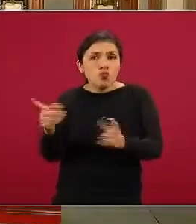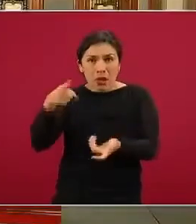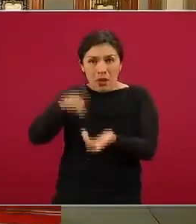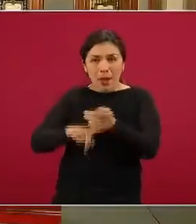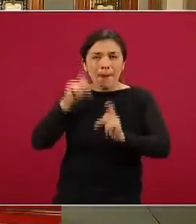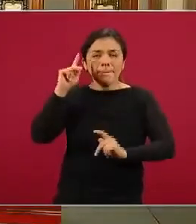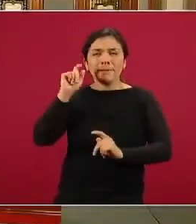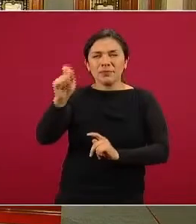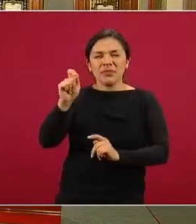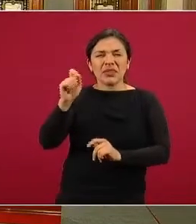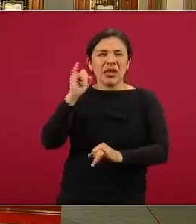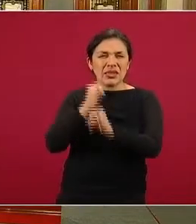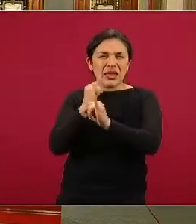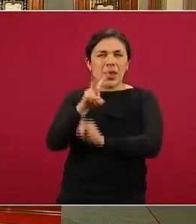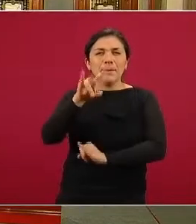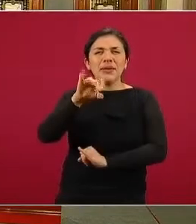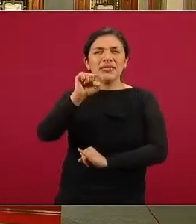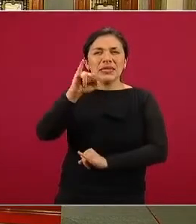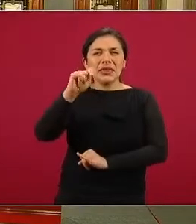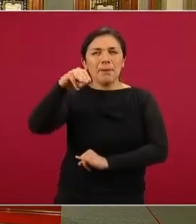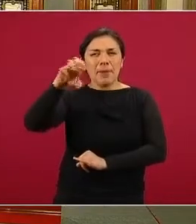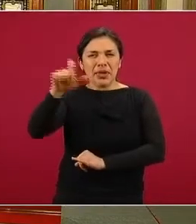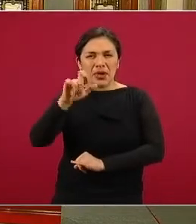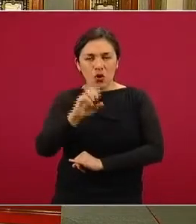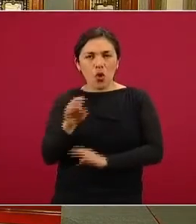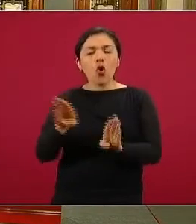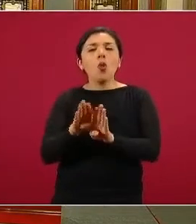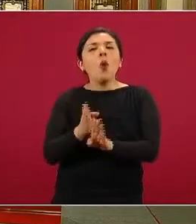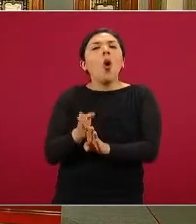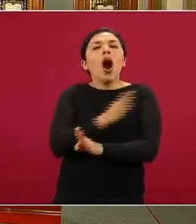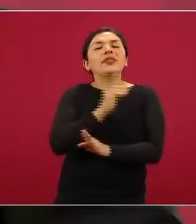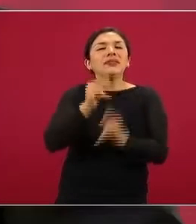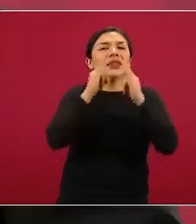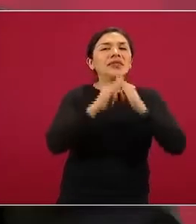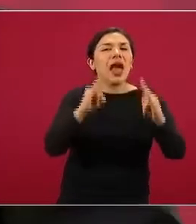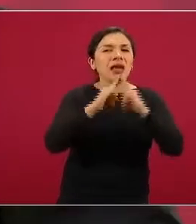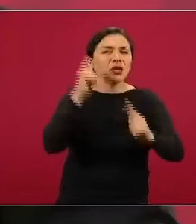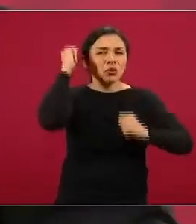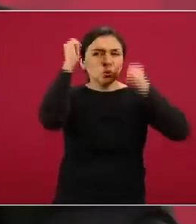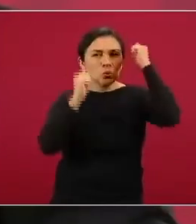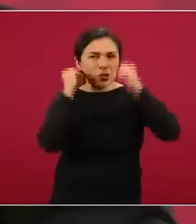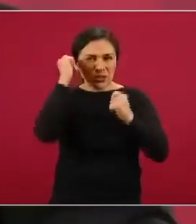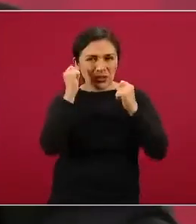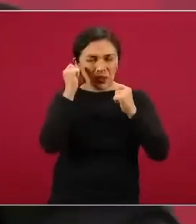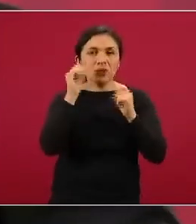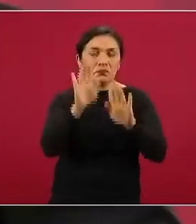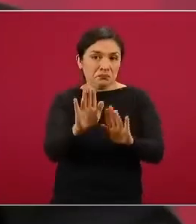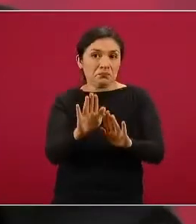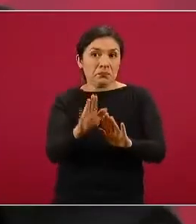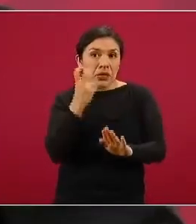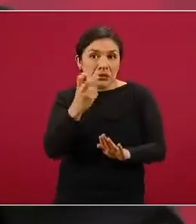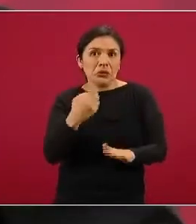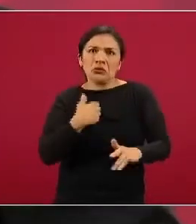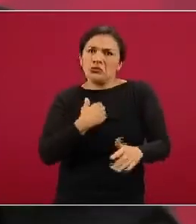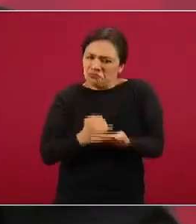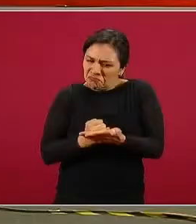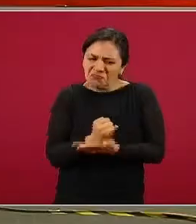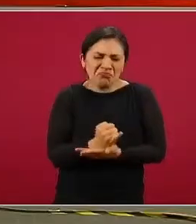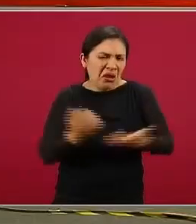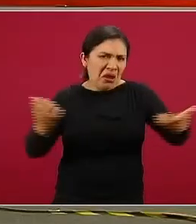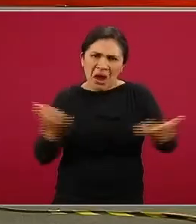México como en un preámbulo al tianguis turístico en materia digital. Y pues lo echamos a